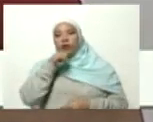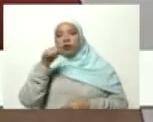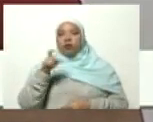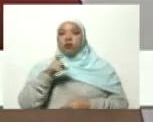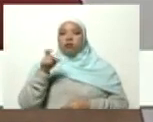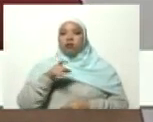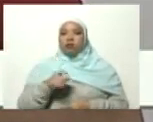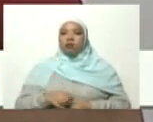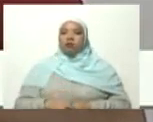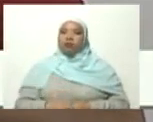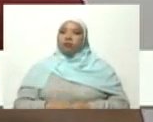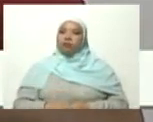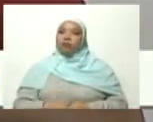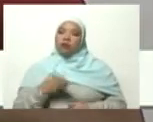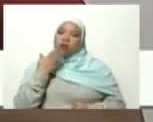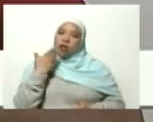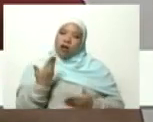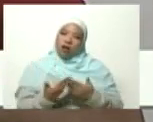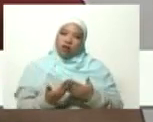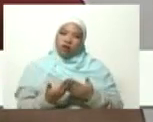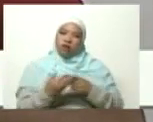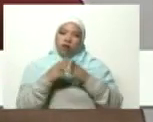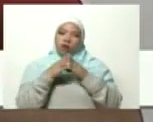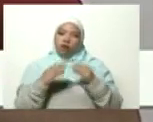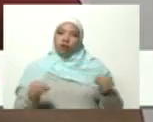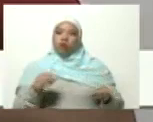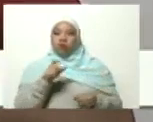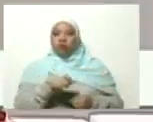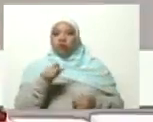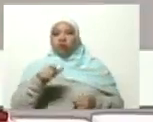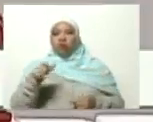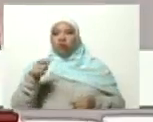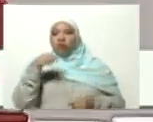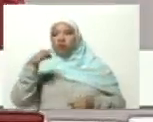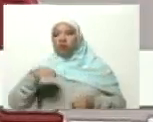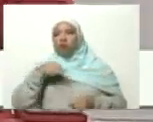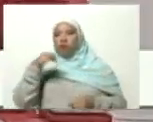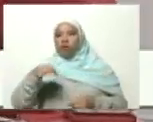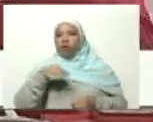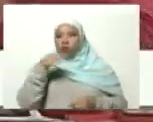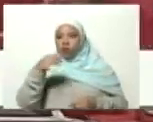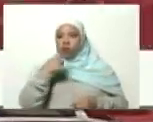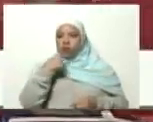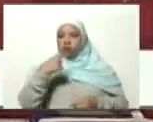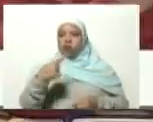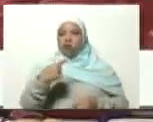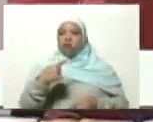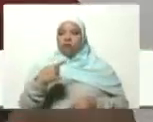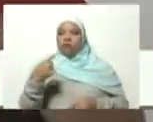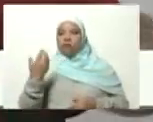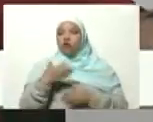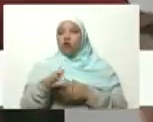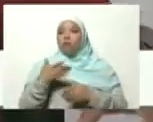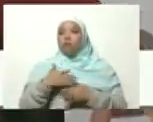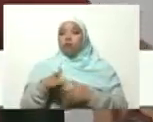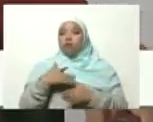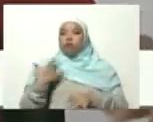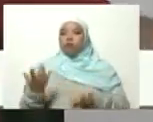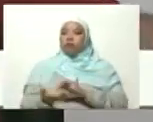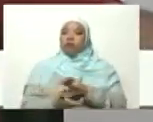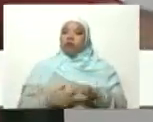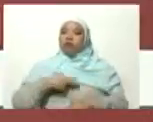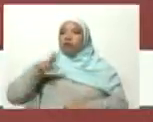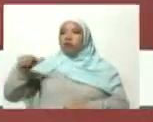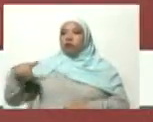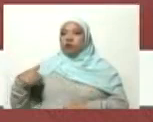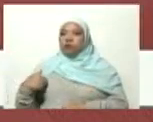batallas. Muchísimas gracias a todas y a todos. Lo que sí es cierto, que pase lo que pase,